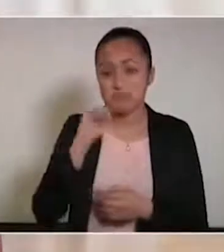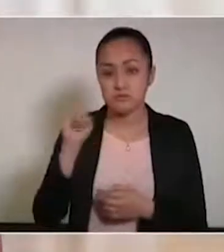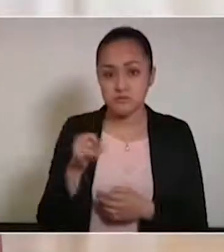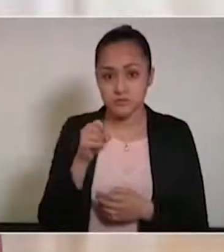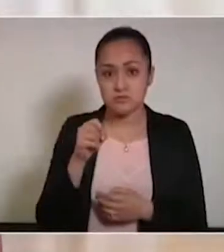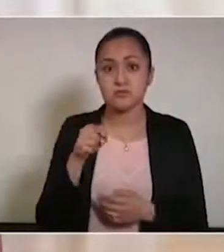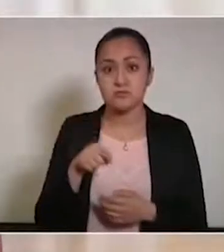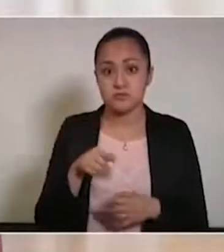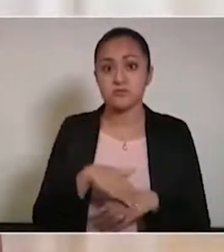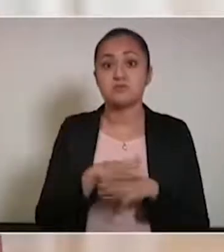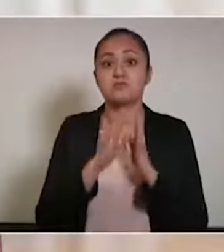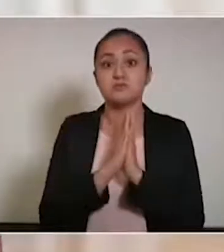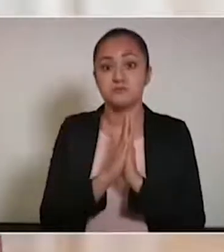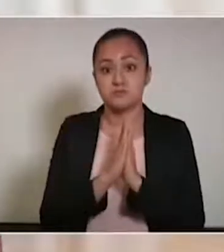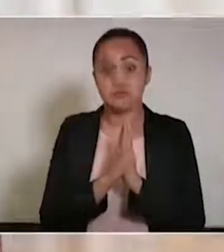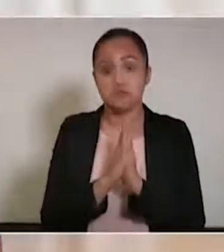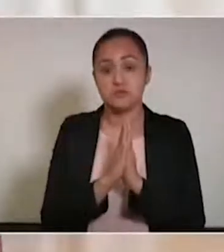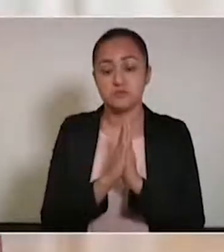justicia